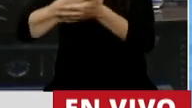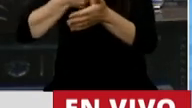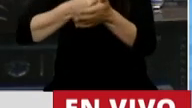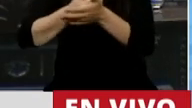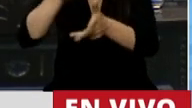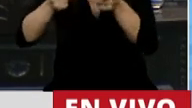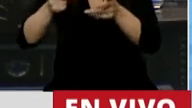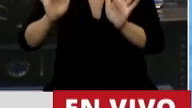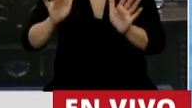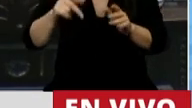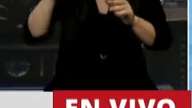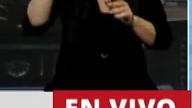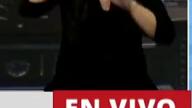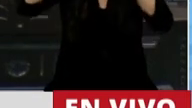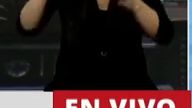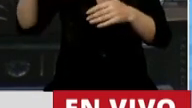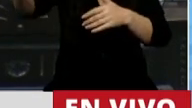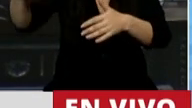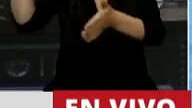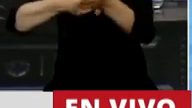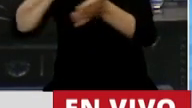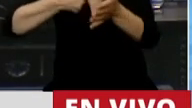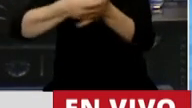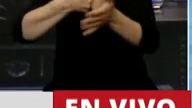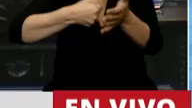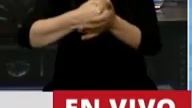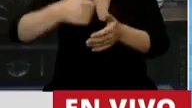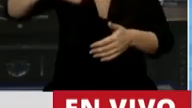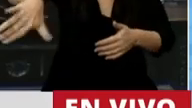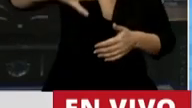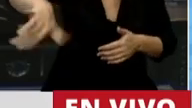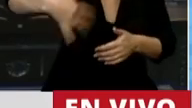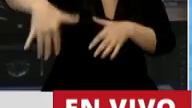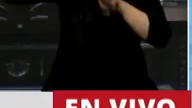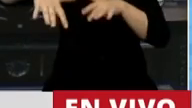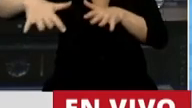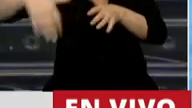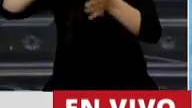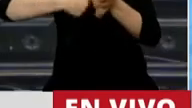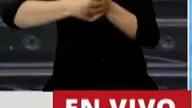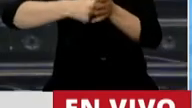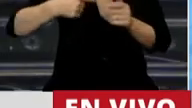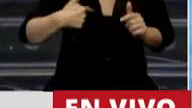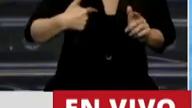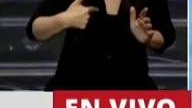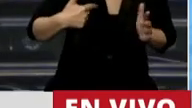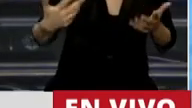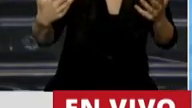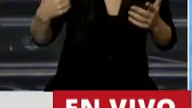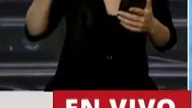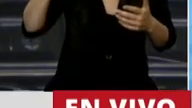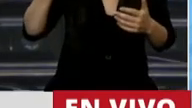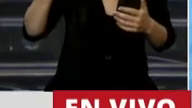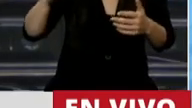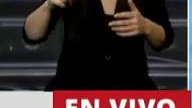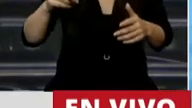las luchas afuera de esta Cámara, las luchas que se vienen dando en las calles, que por supuesto no estoy de acuerdo en que digan que